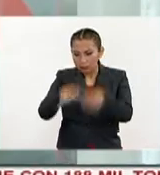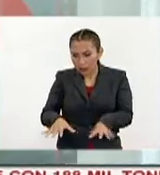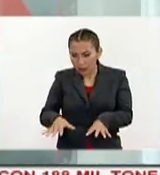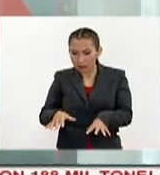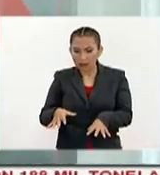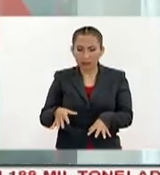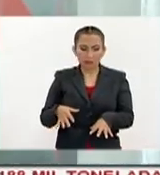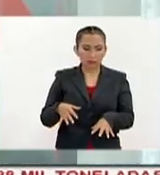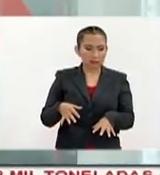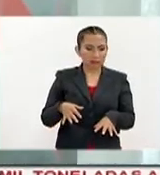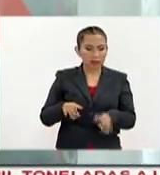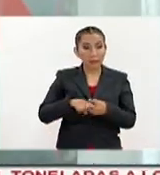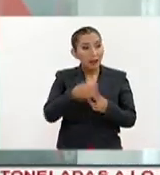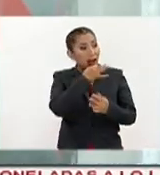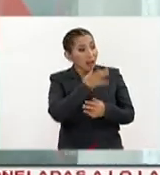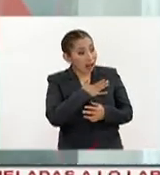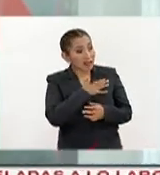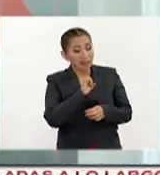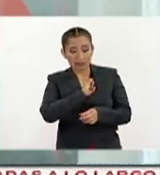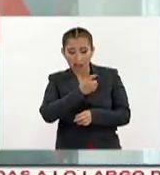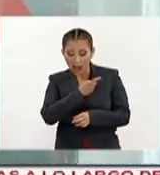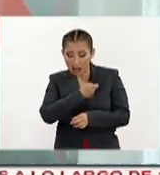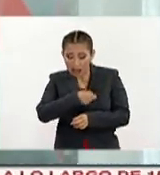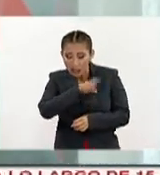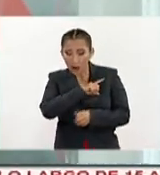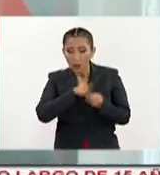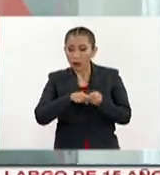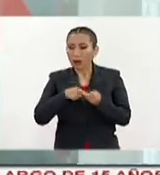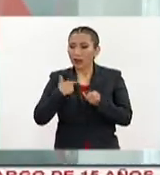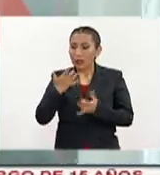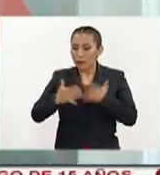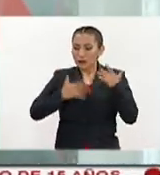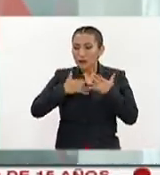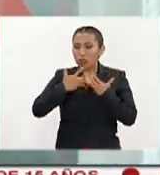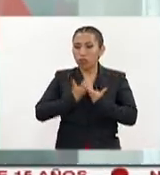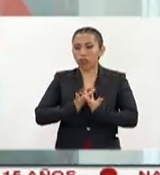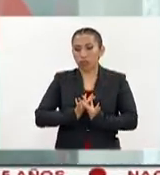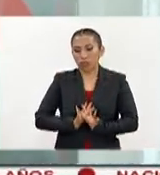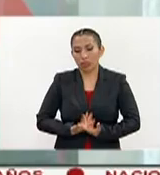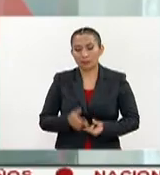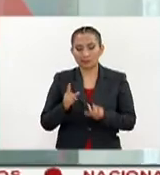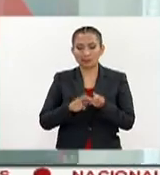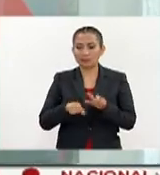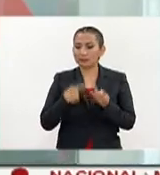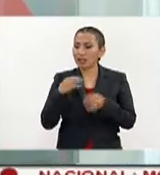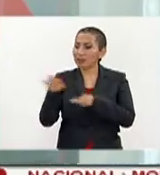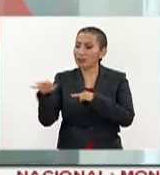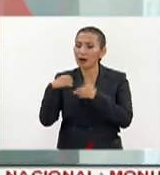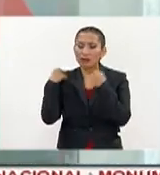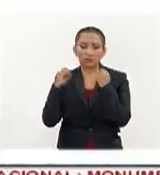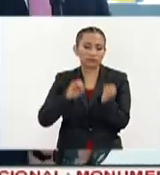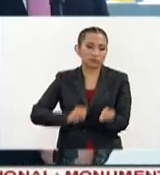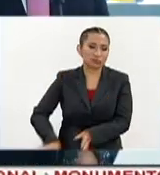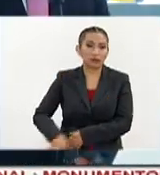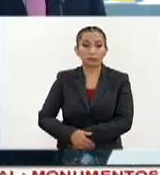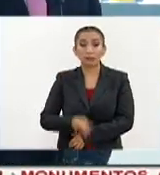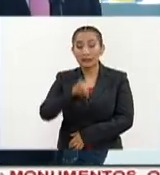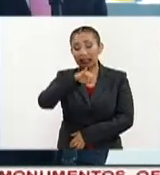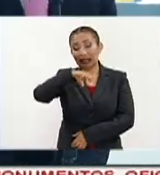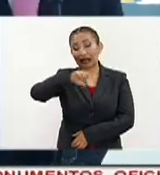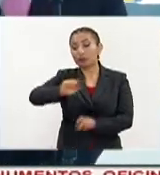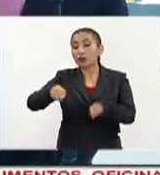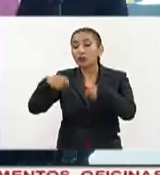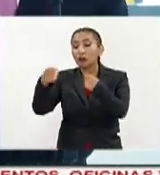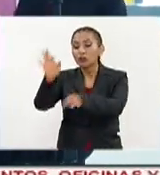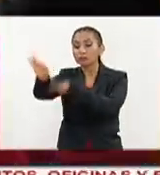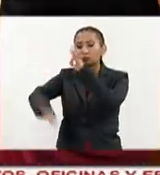donde pierdes para empezar tu salud, pierdes tu estabilidad emocional, pierdes tu trabajo. El IMSS les